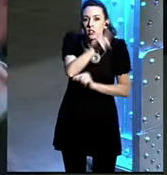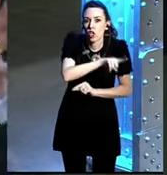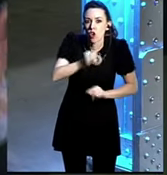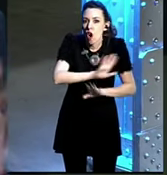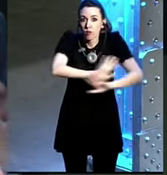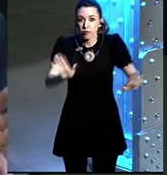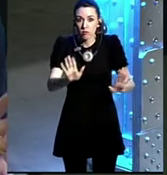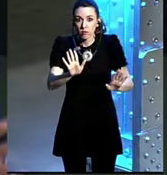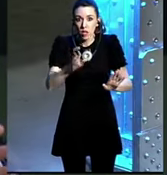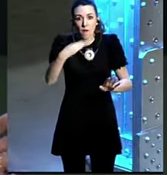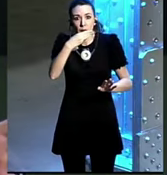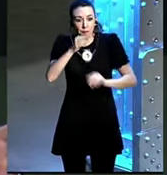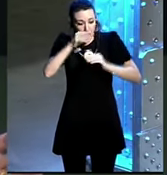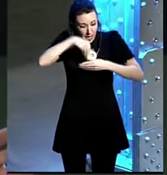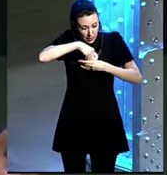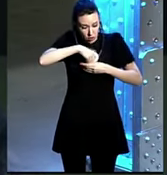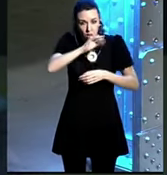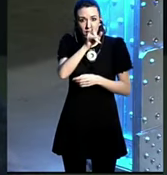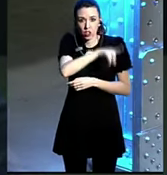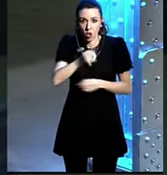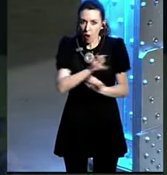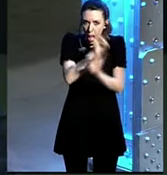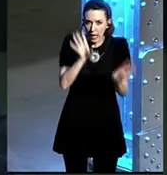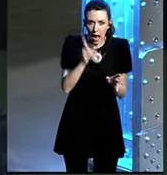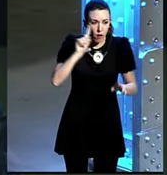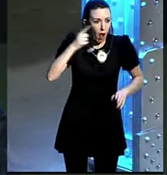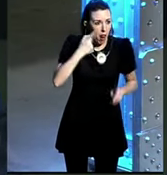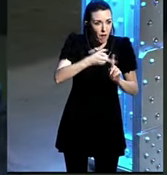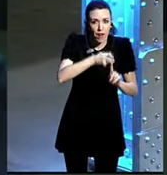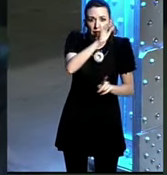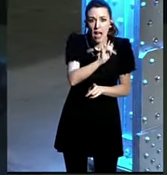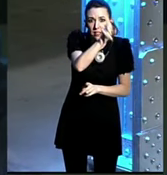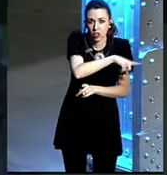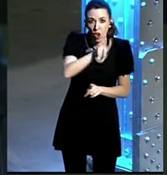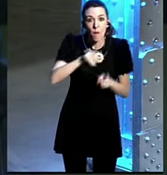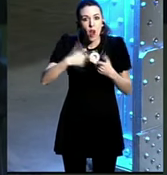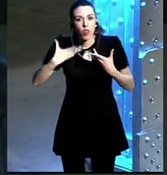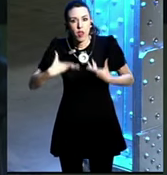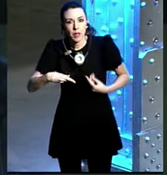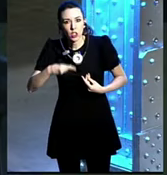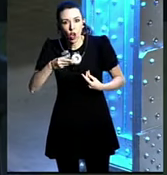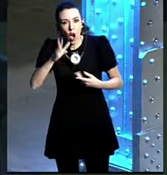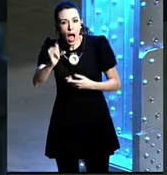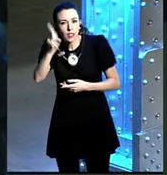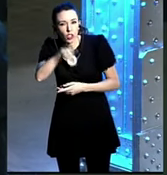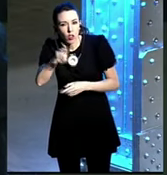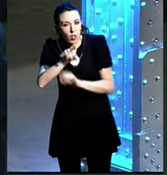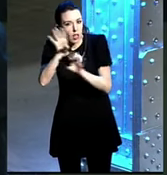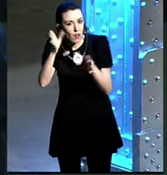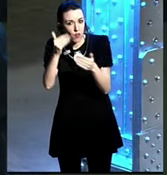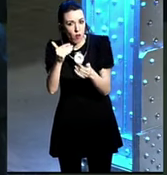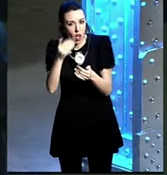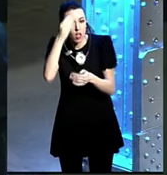tienes, hay bacterias, no hay bacterias. Queda meridianamente claro, pero con la depresión no queda claro. Considero que hay mucha